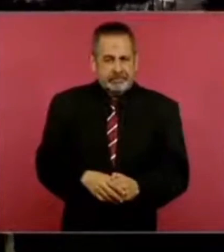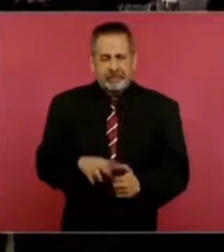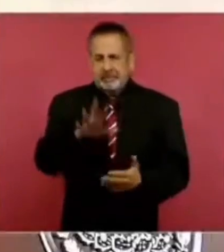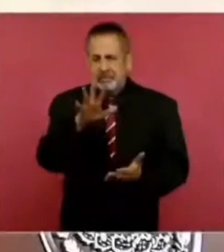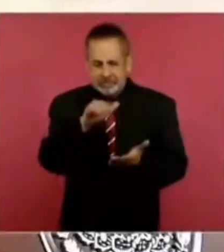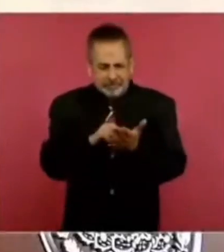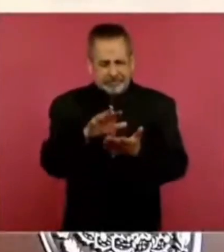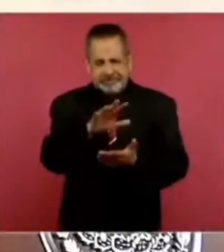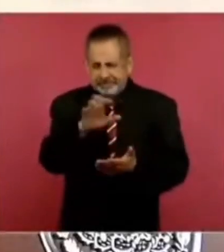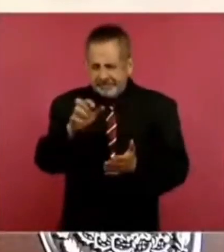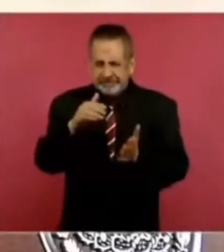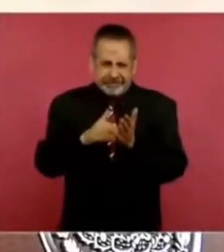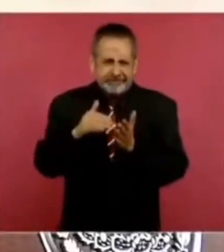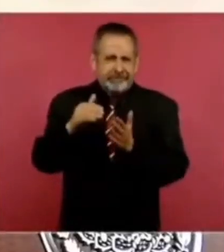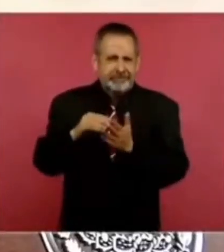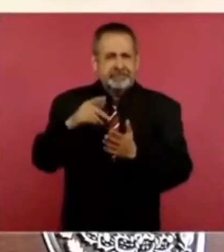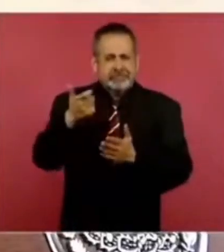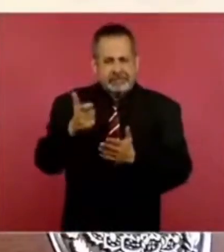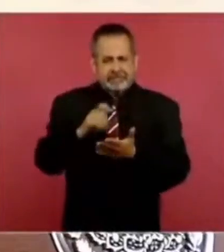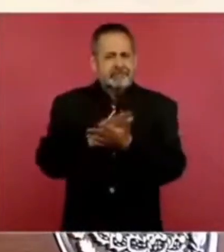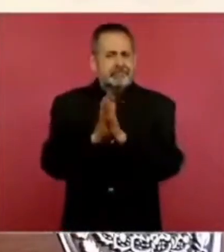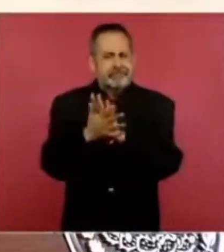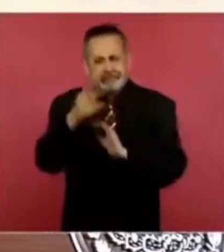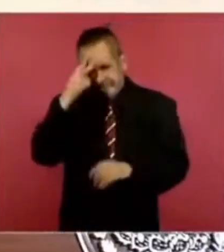5.500 millones de pesos.